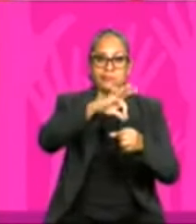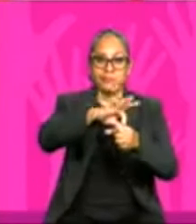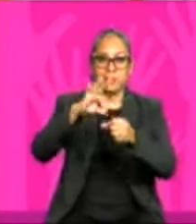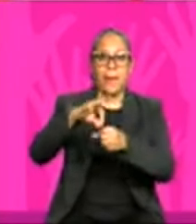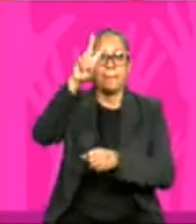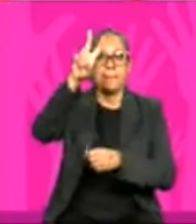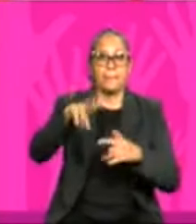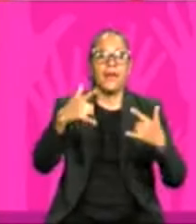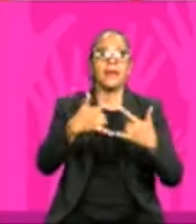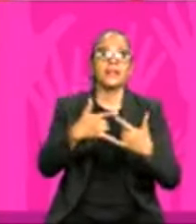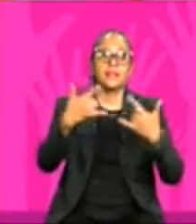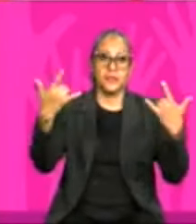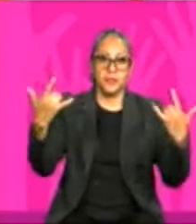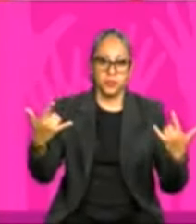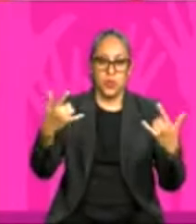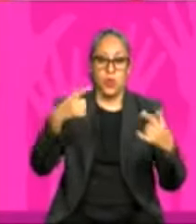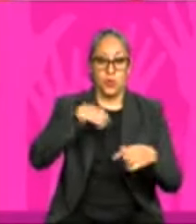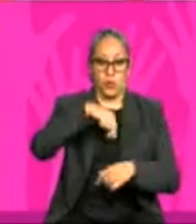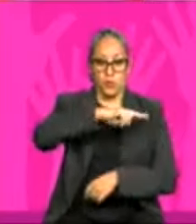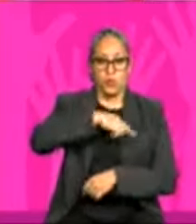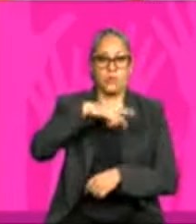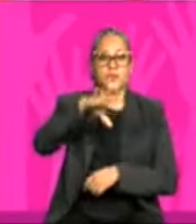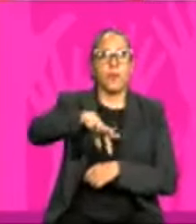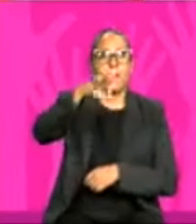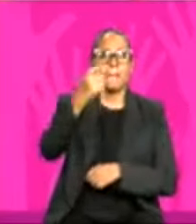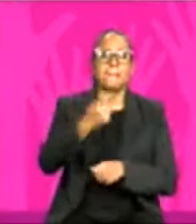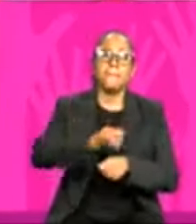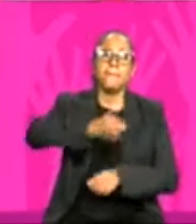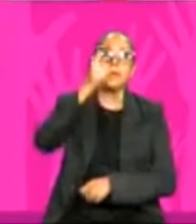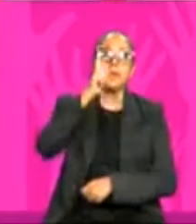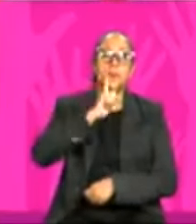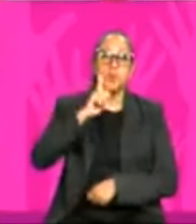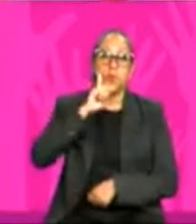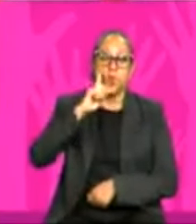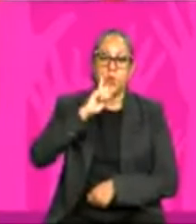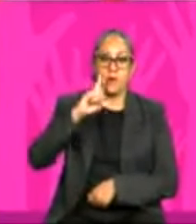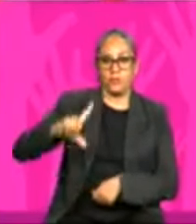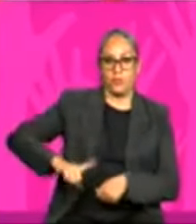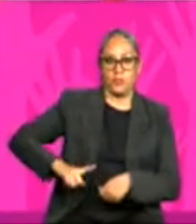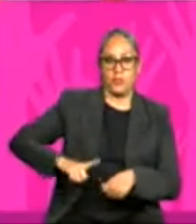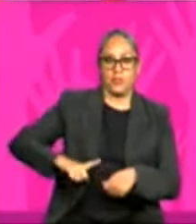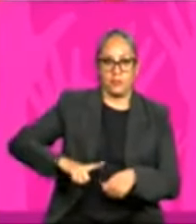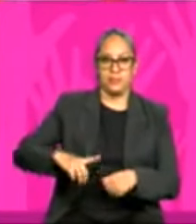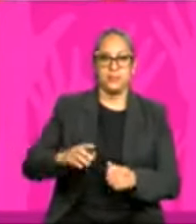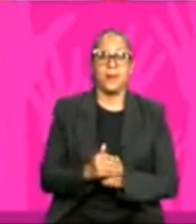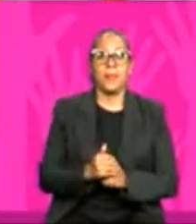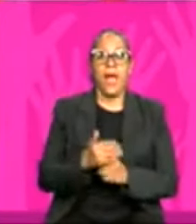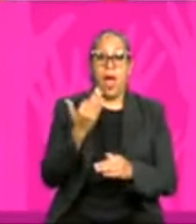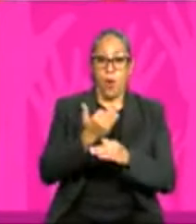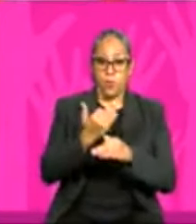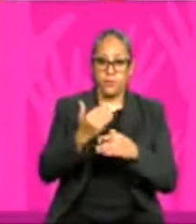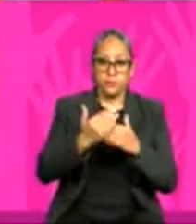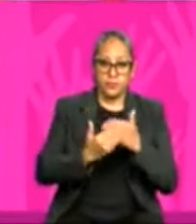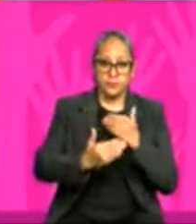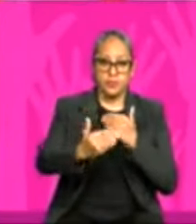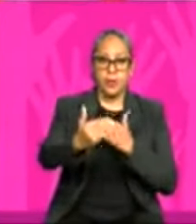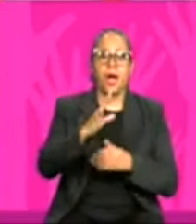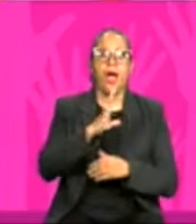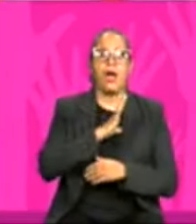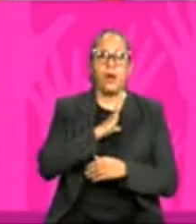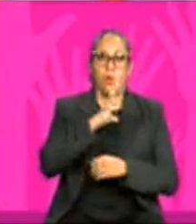donde elegiremos a la primera mujer gobernadora. A lo largo de esta transmisión tendremos la